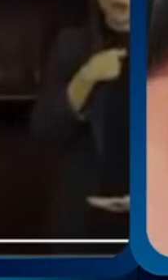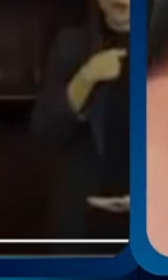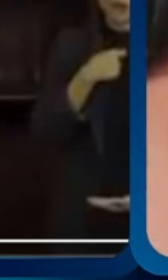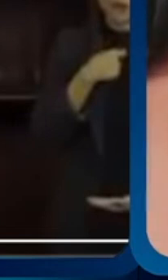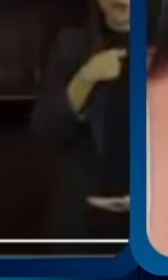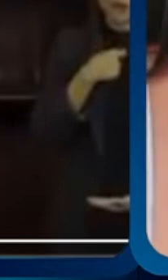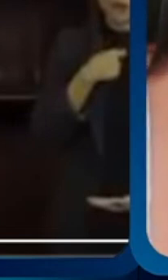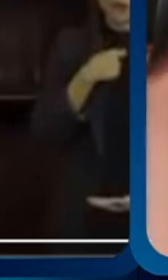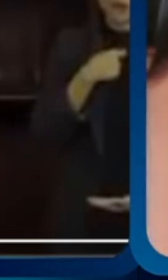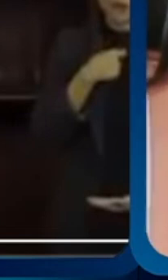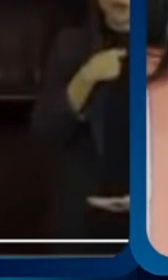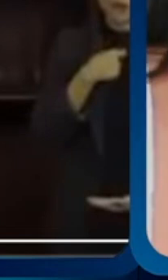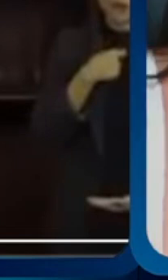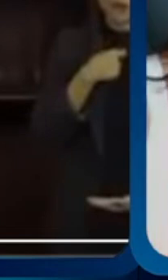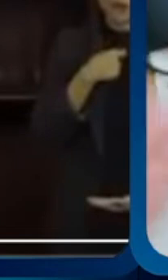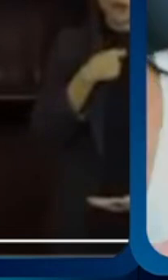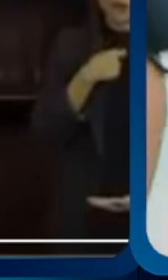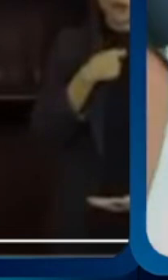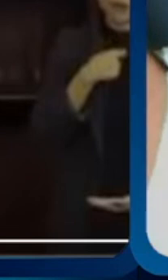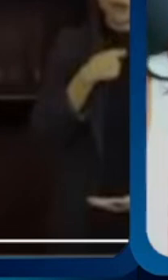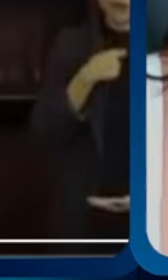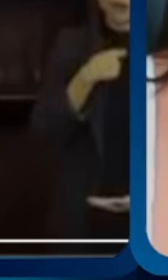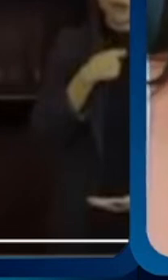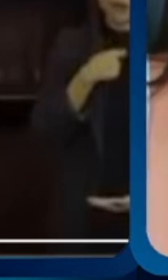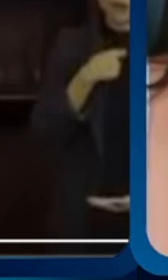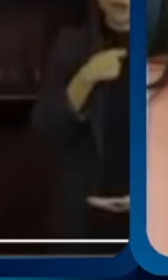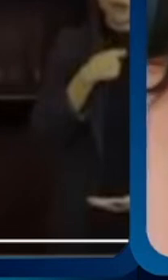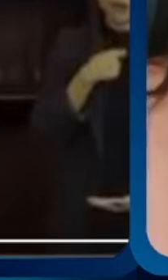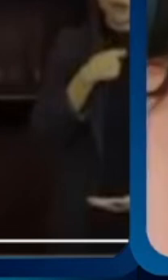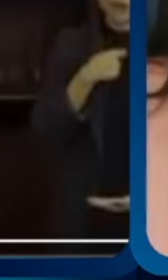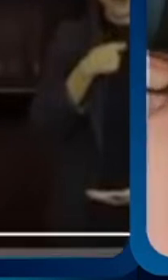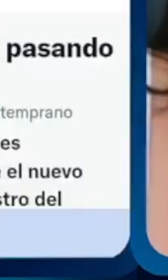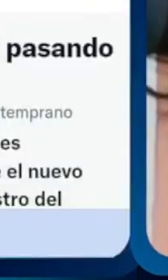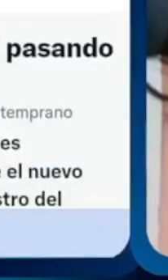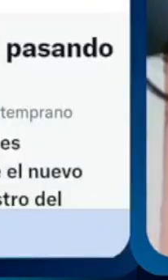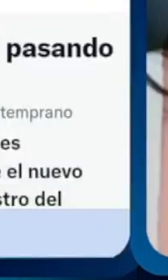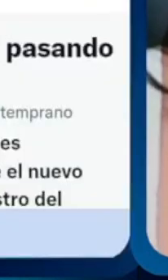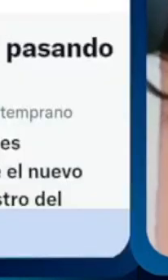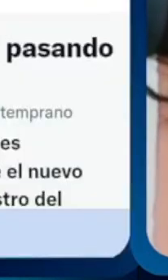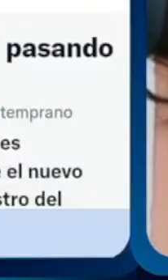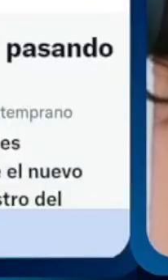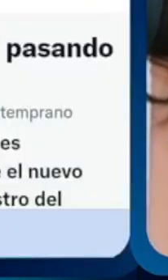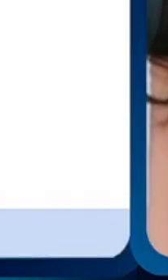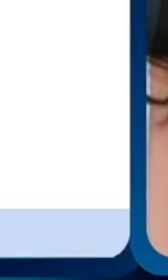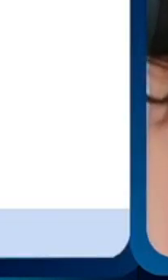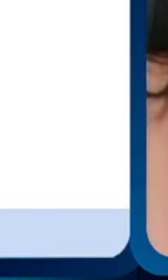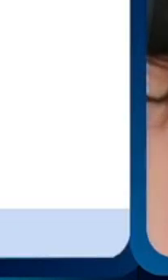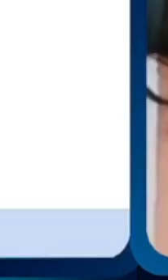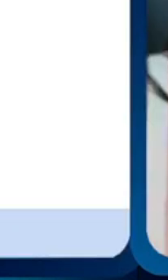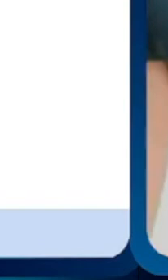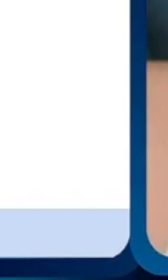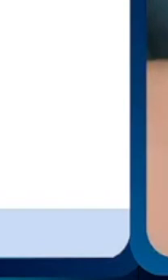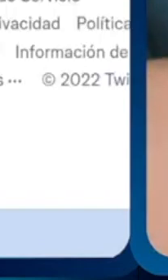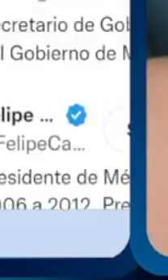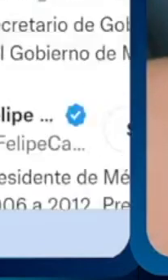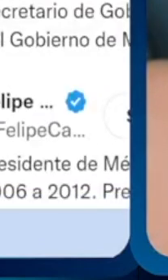se hacían los que no recibían nada, pero bien que se lo apechugaban, mi querida familia. Ahora, el tema es que todos